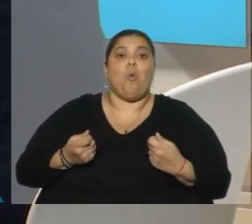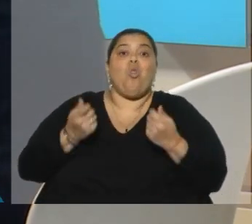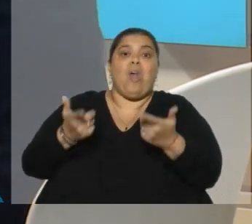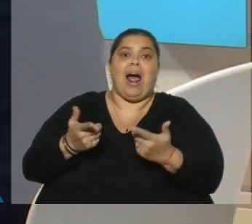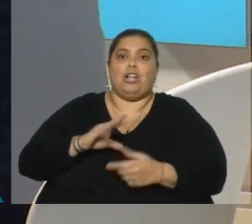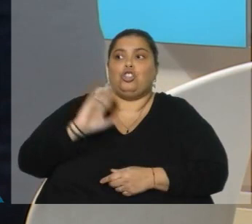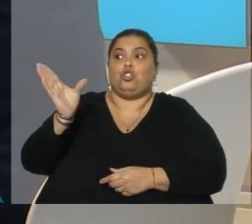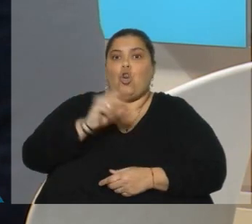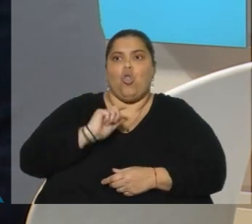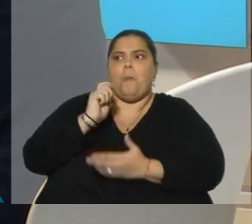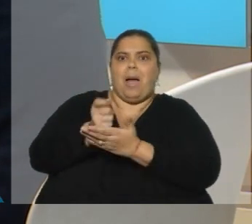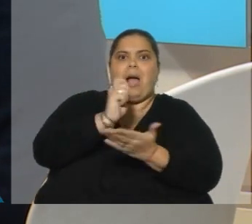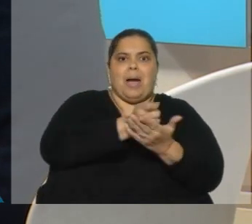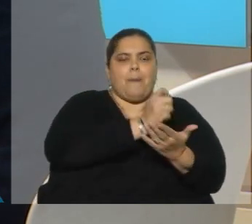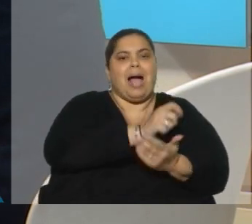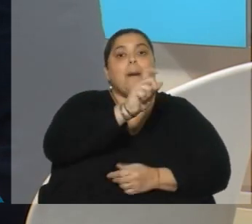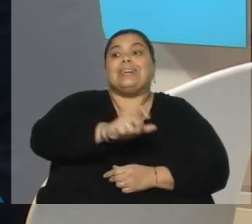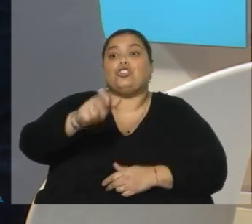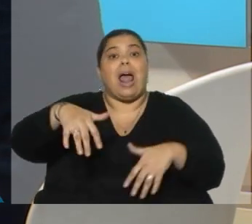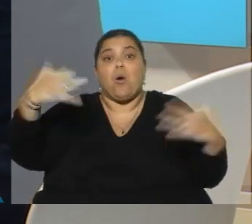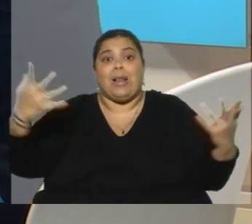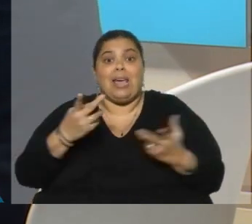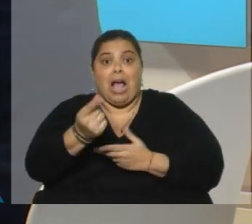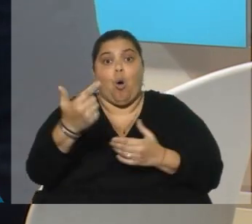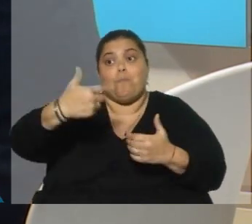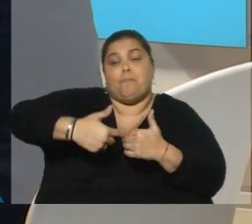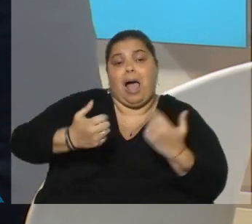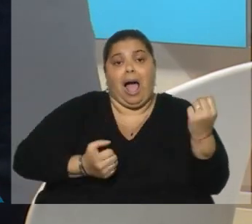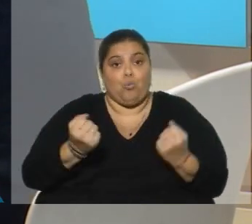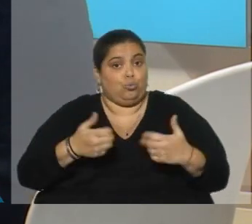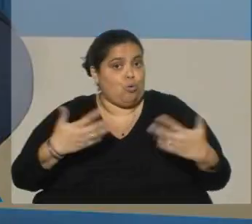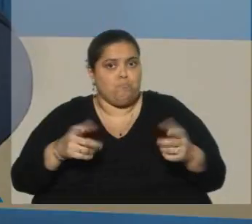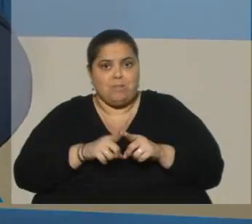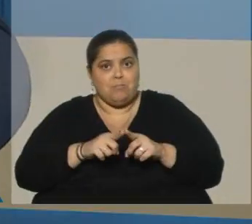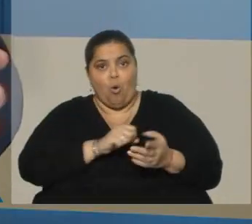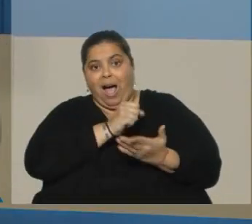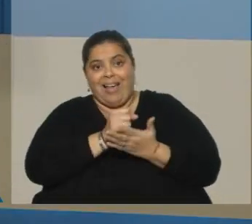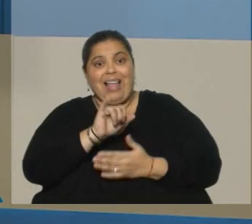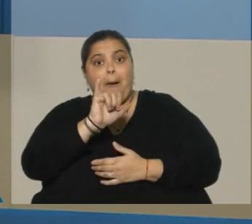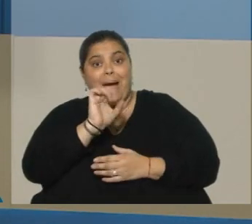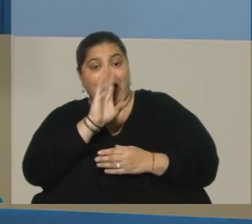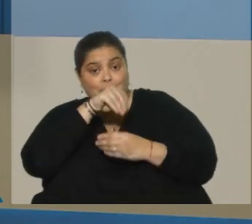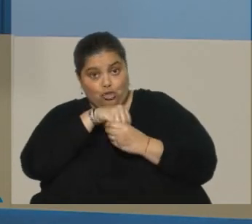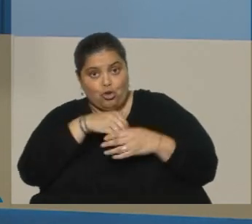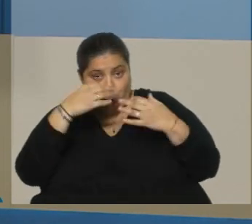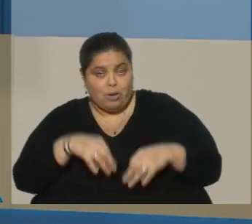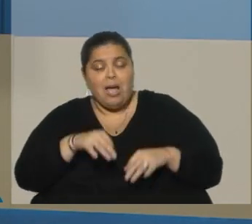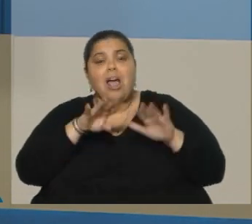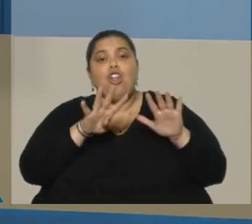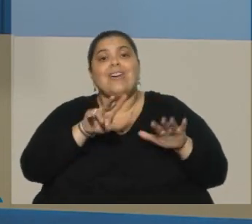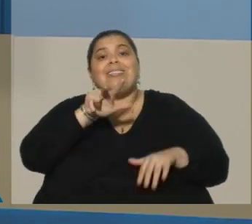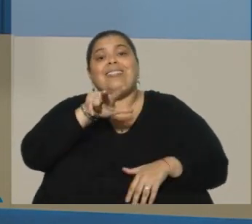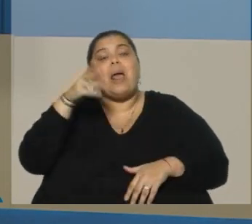los combustibles hoy. Y eso le salió a ANCAP hasta ahora, esos 93 millones que usted me dice. Hasta mayo inclusive. Hasta mayo. Está bien. Pero todo